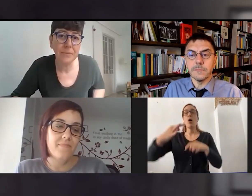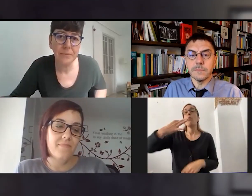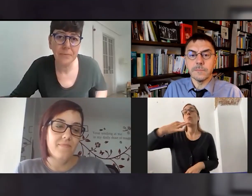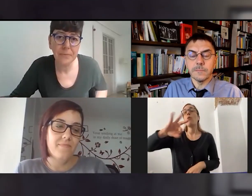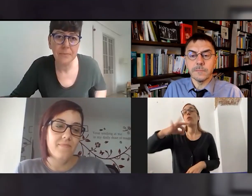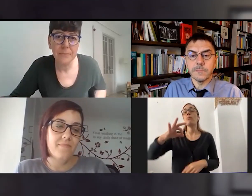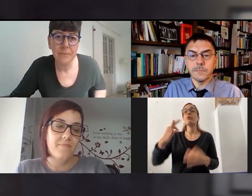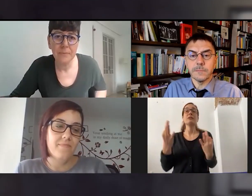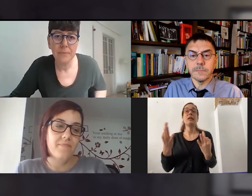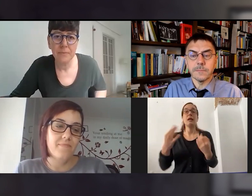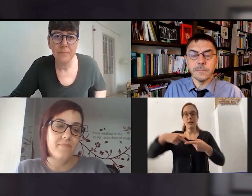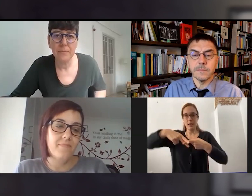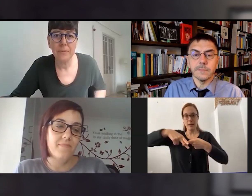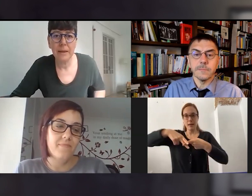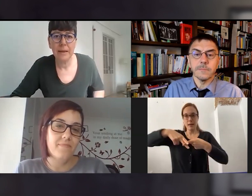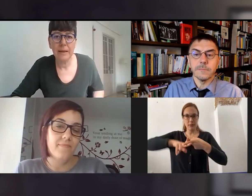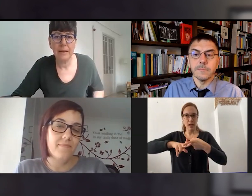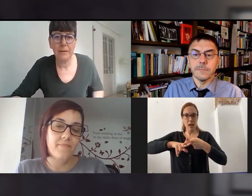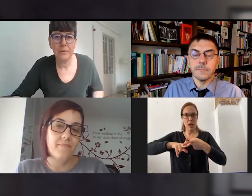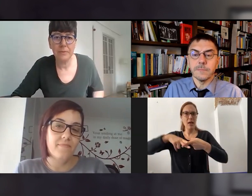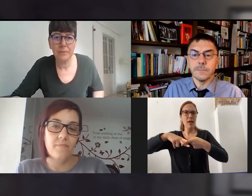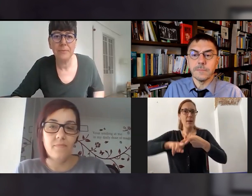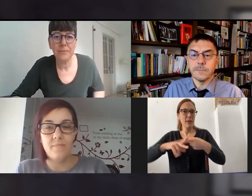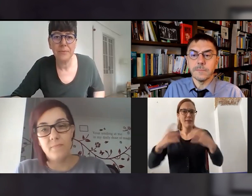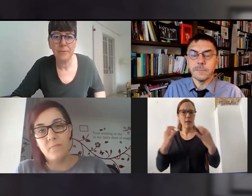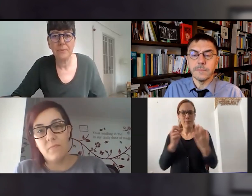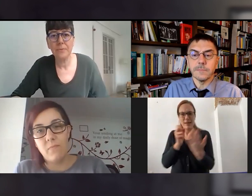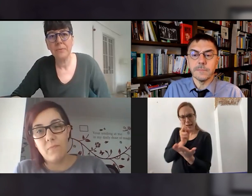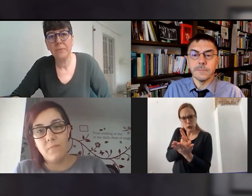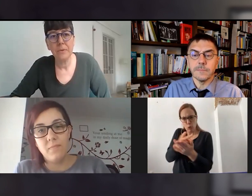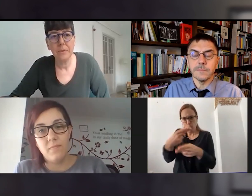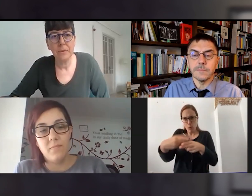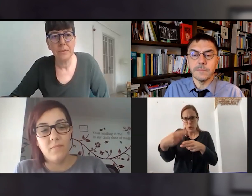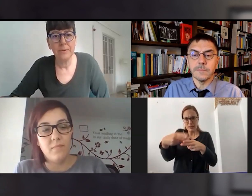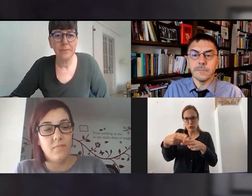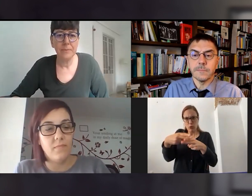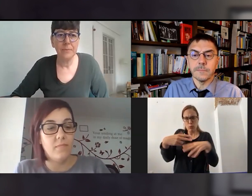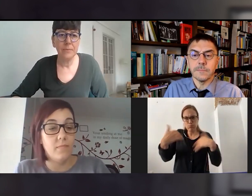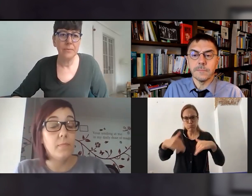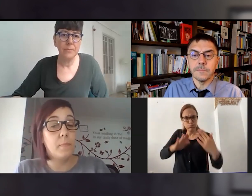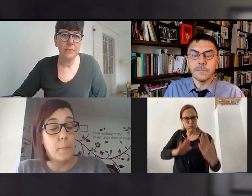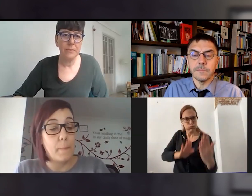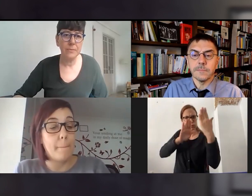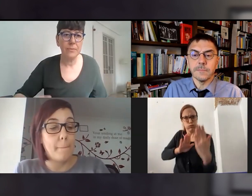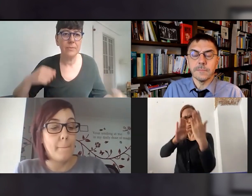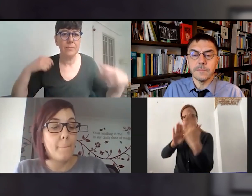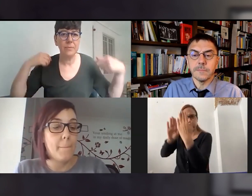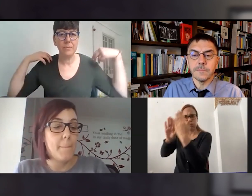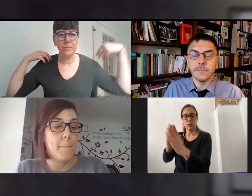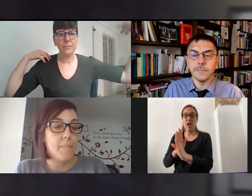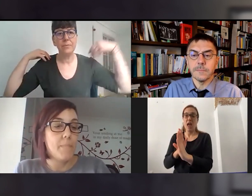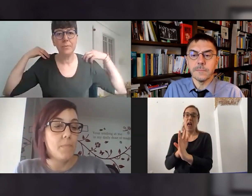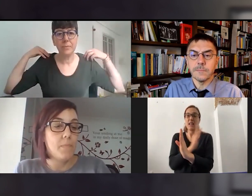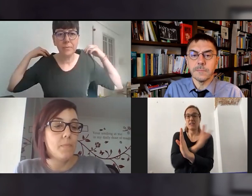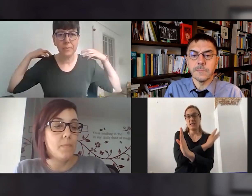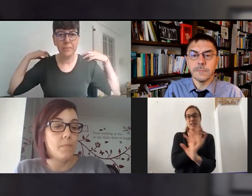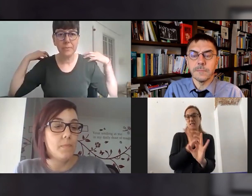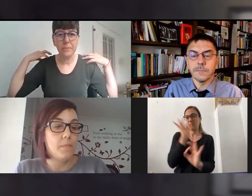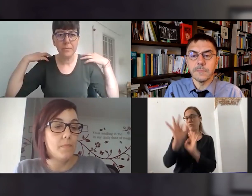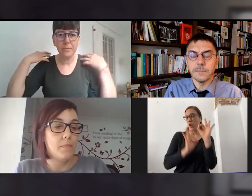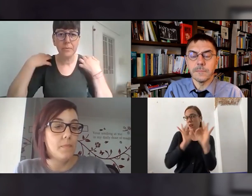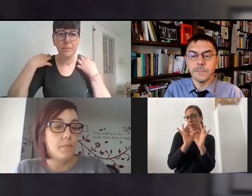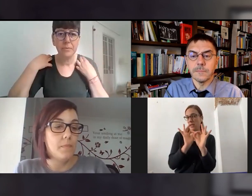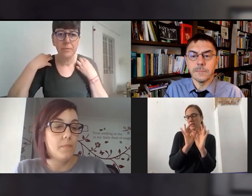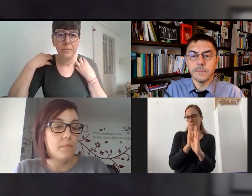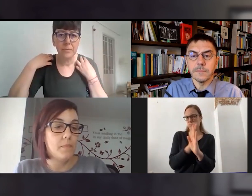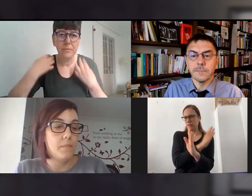tenido que afrontar muchos retos políticos antes de construirse, bueno, pues orgánicamente, antes de esa construcción organizativa. Y eso